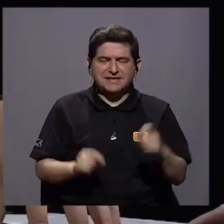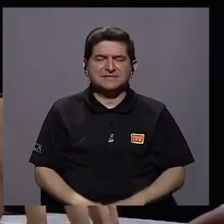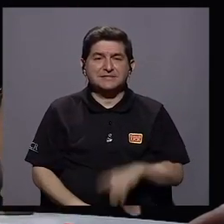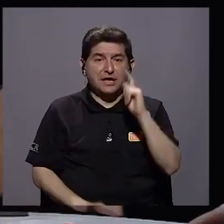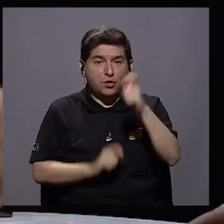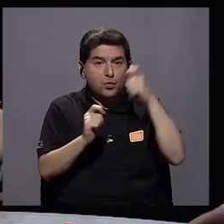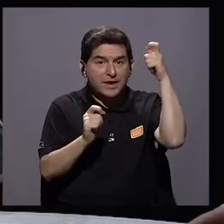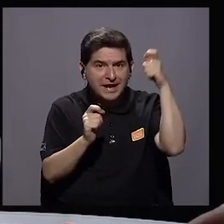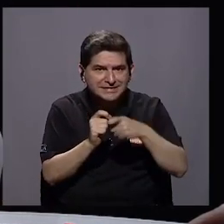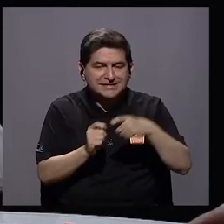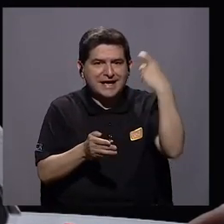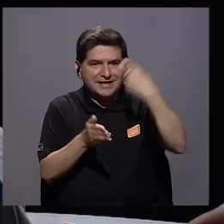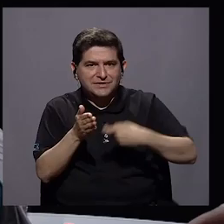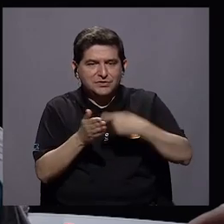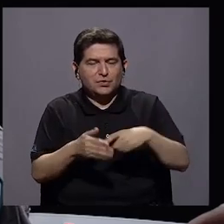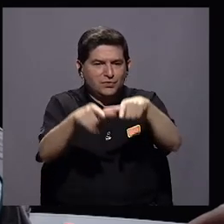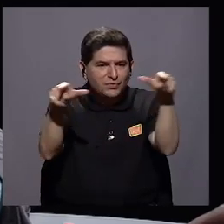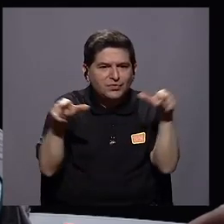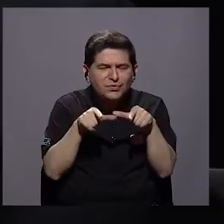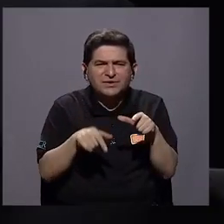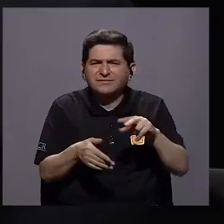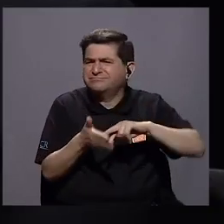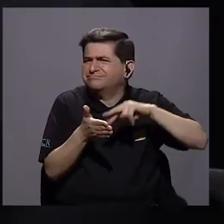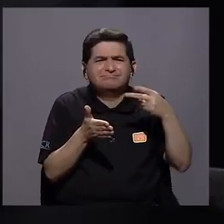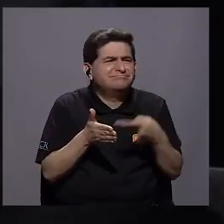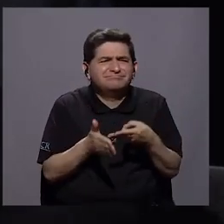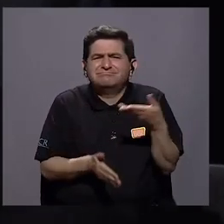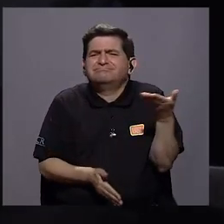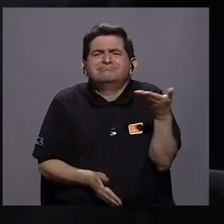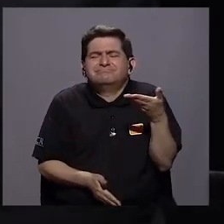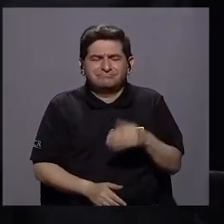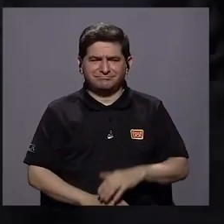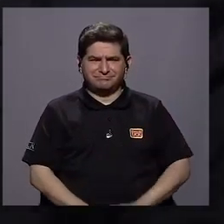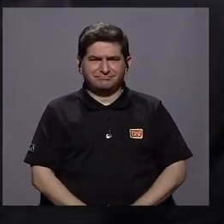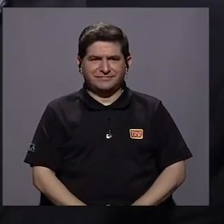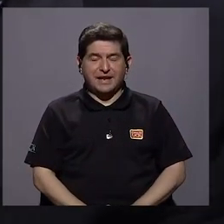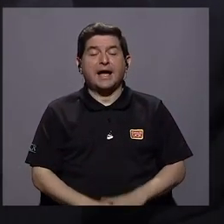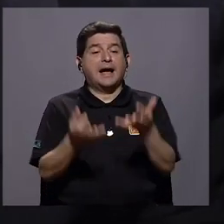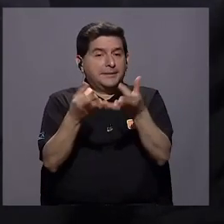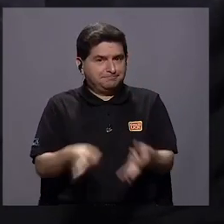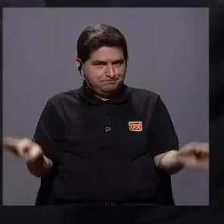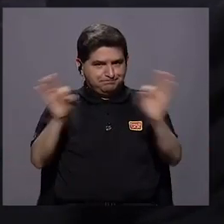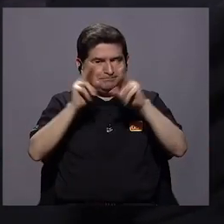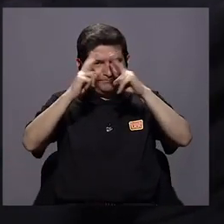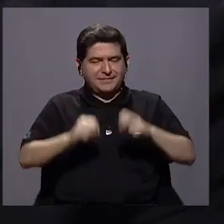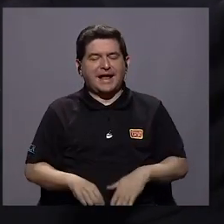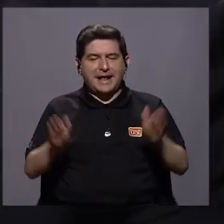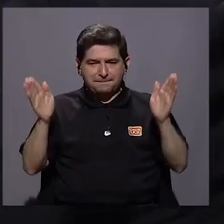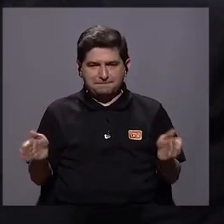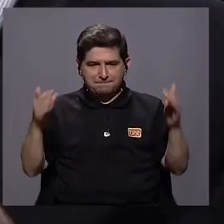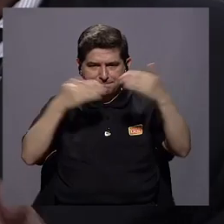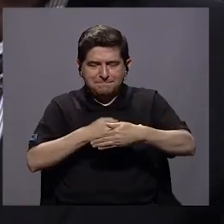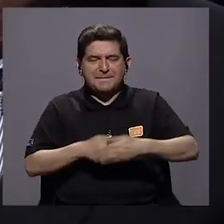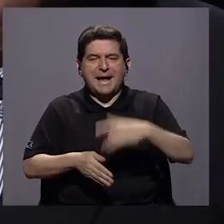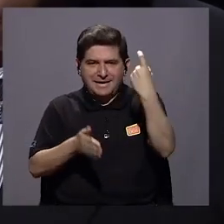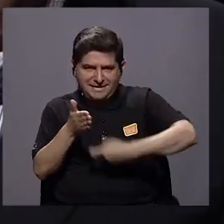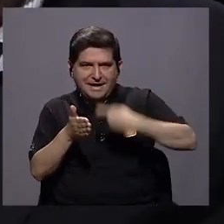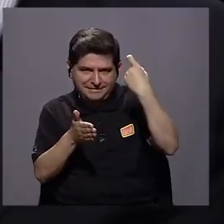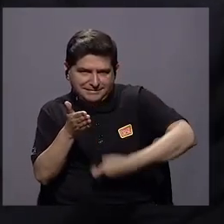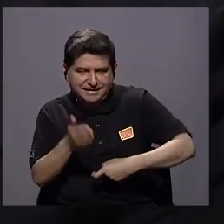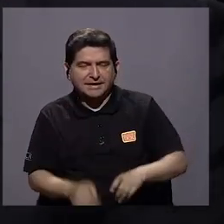impuesto en específico que es inmuebles? Ok, vamos a ver. Es importante analizar este paquete de impuestos,